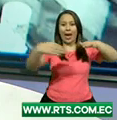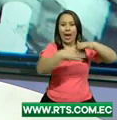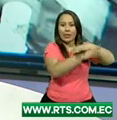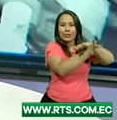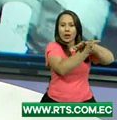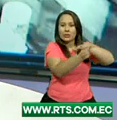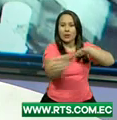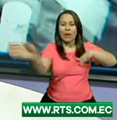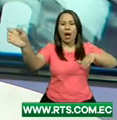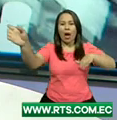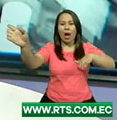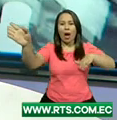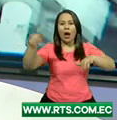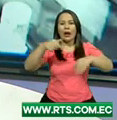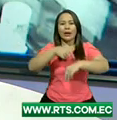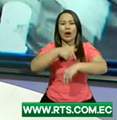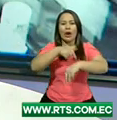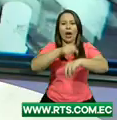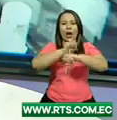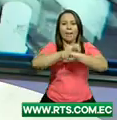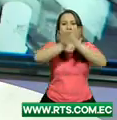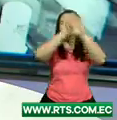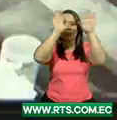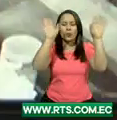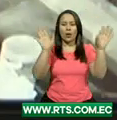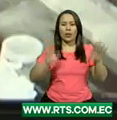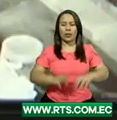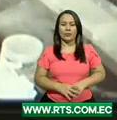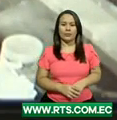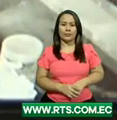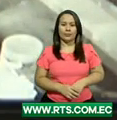salida del antisocial en horas de la madrugada